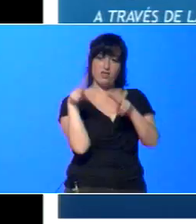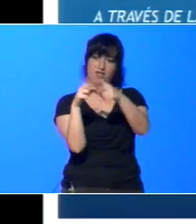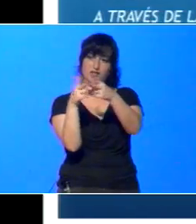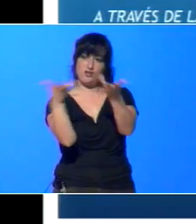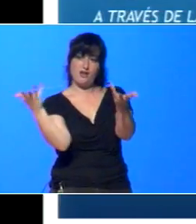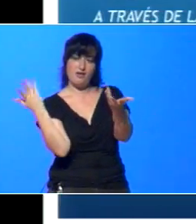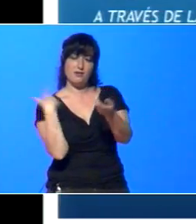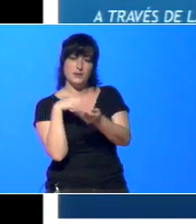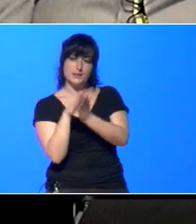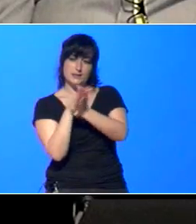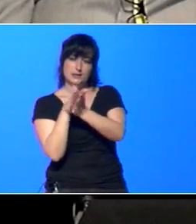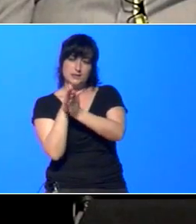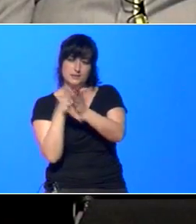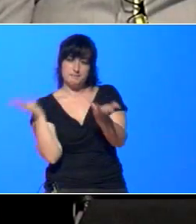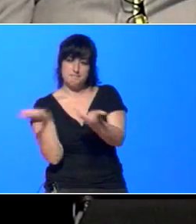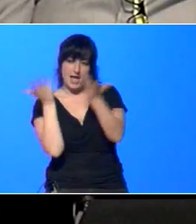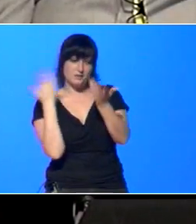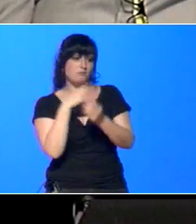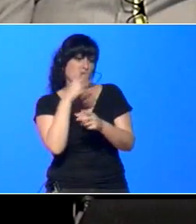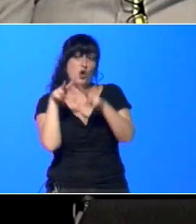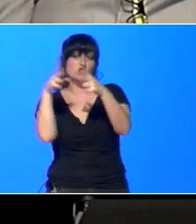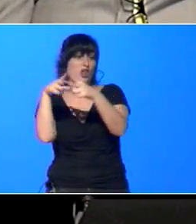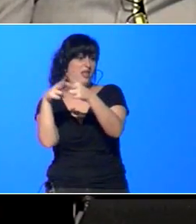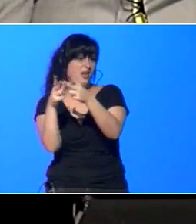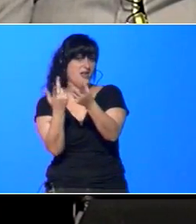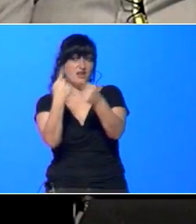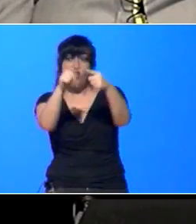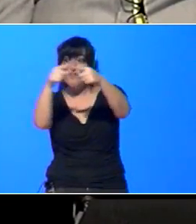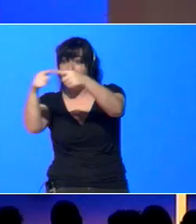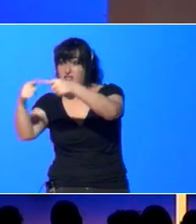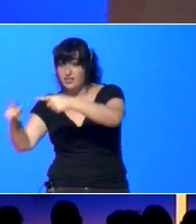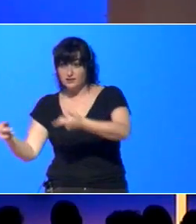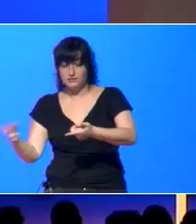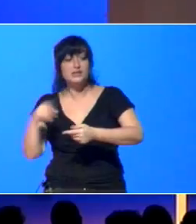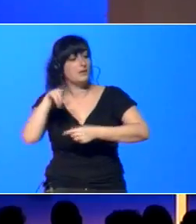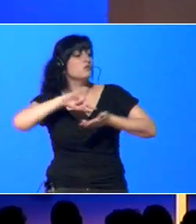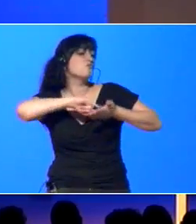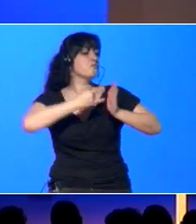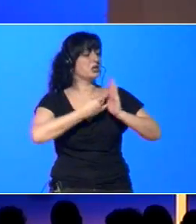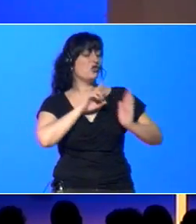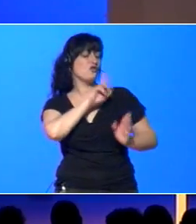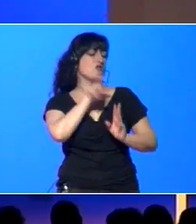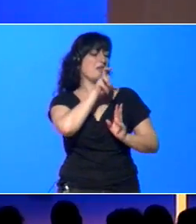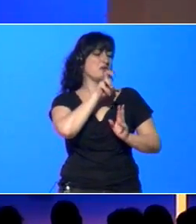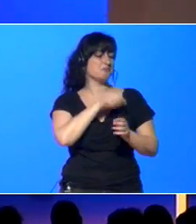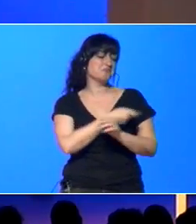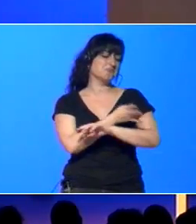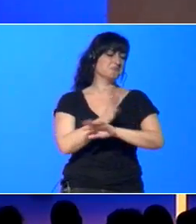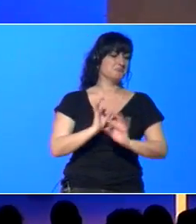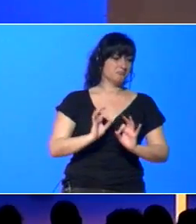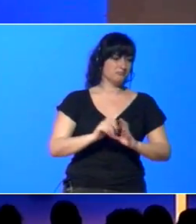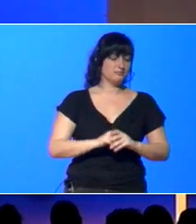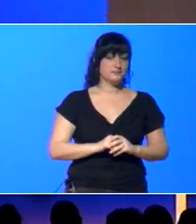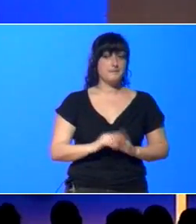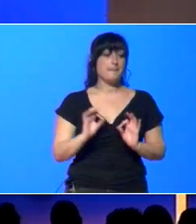¿no? Y bueno, porque es, como antes comentaba Isabel, es un proyecto innovador, ¿no? Transversal. Entonces, bueno, este es el proyecto